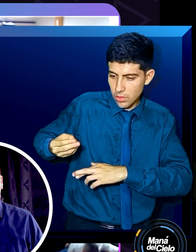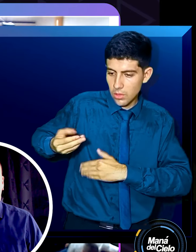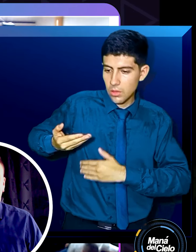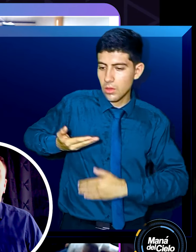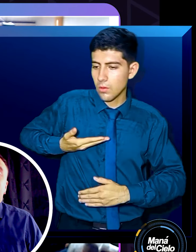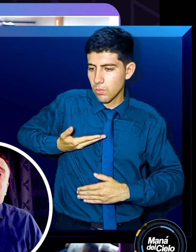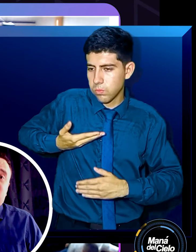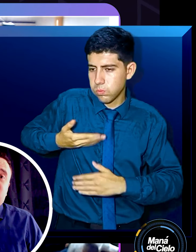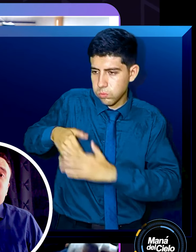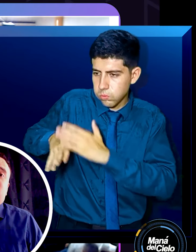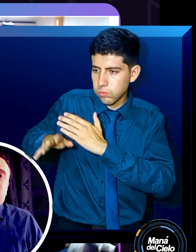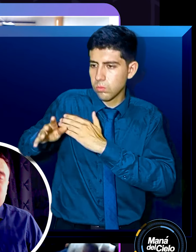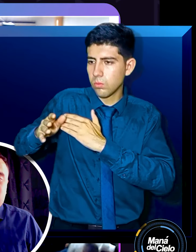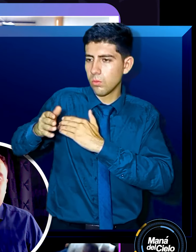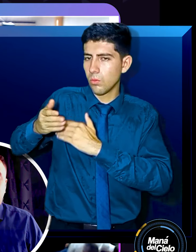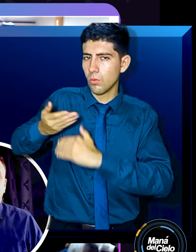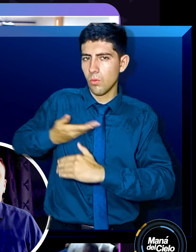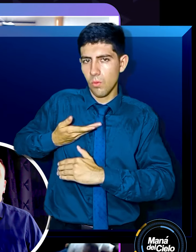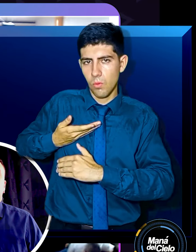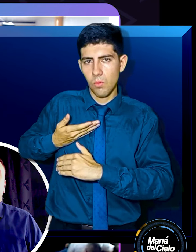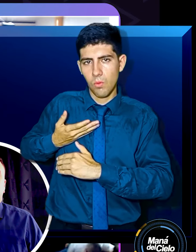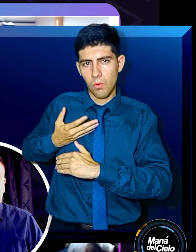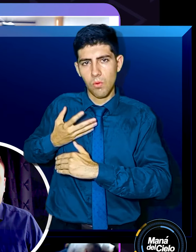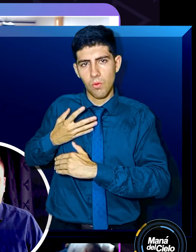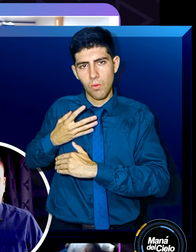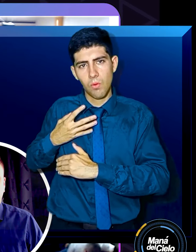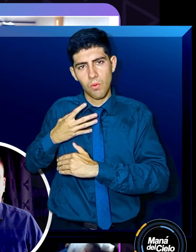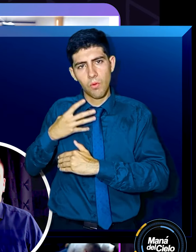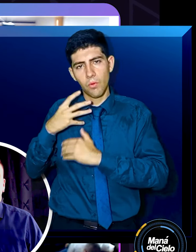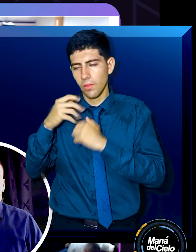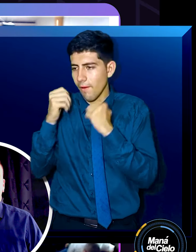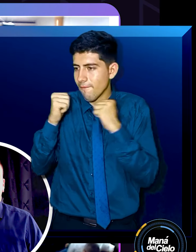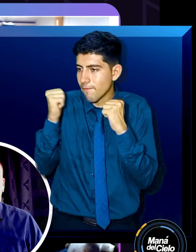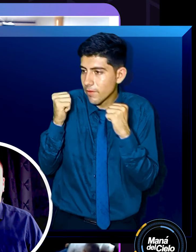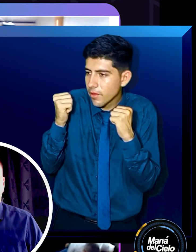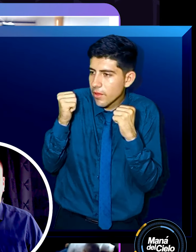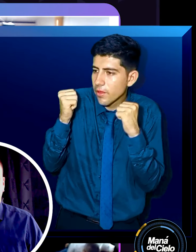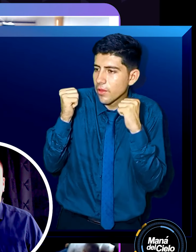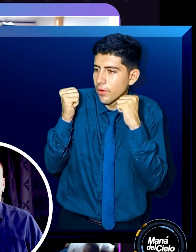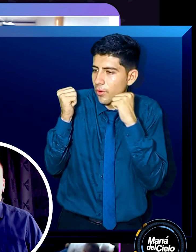fresca. Aleluya. Oh, aleluya.